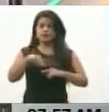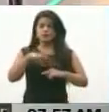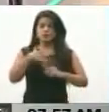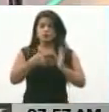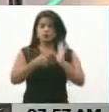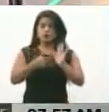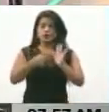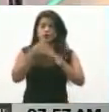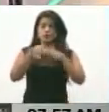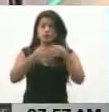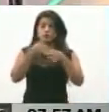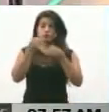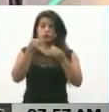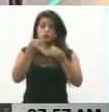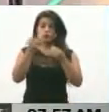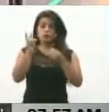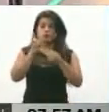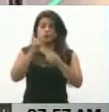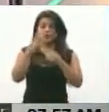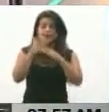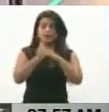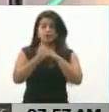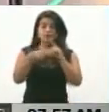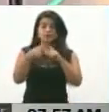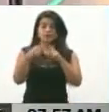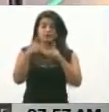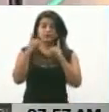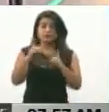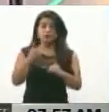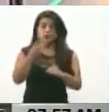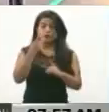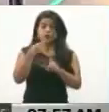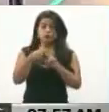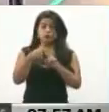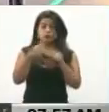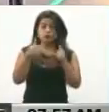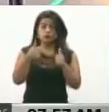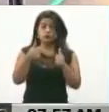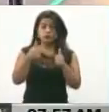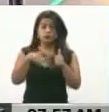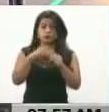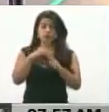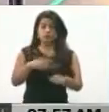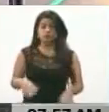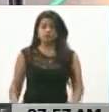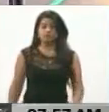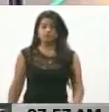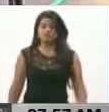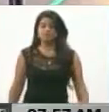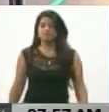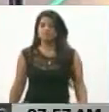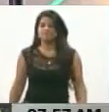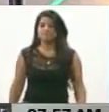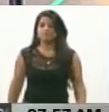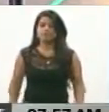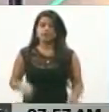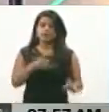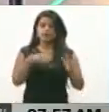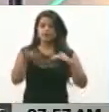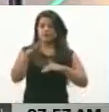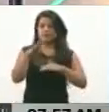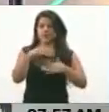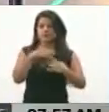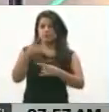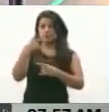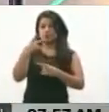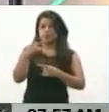talento nacional y un conjunto de políticas públicas acertadas dan sus frutos. Eso va por encima de cualquier interés político malsano. Por supuesto. Seguimos contigo,